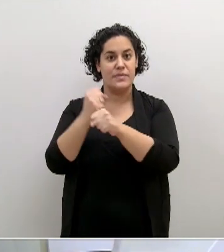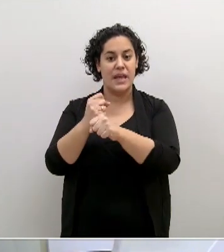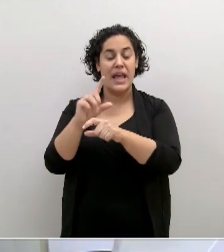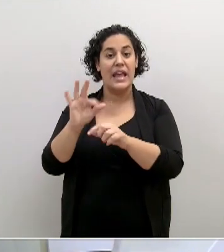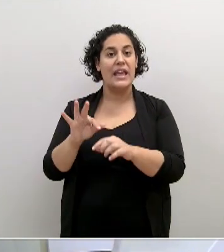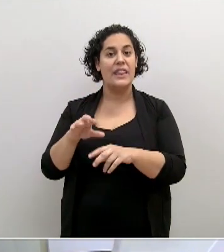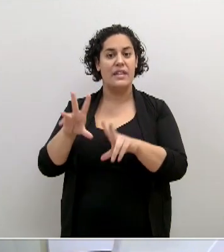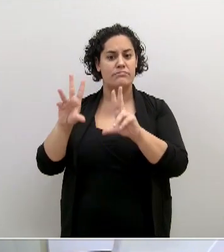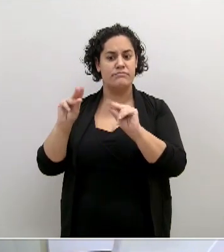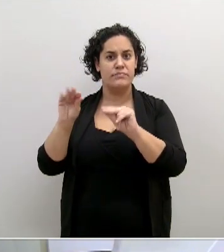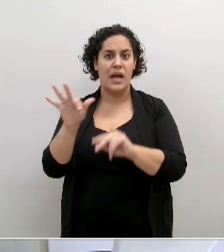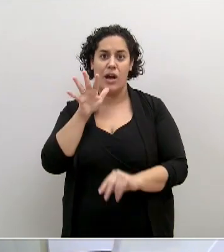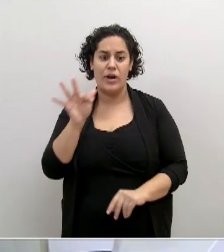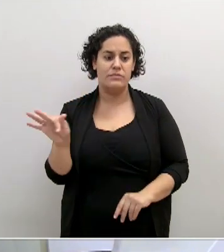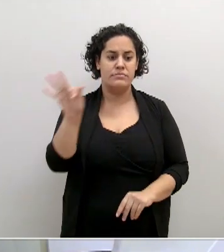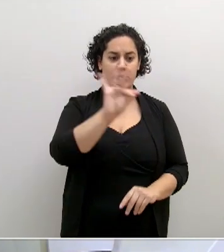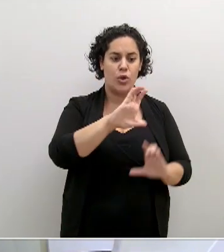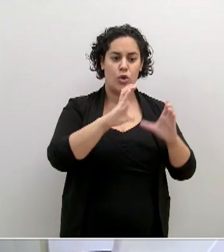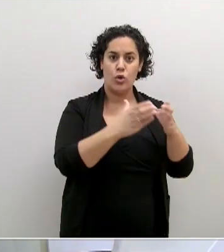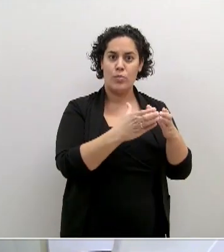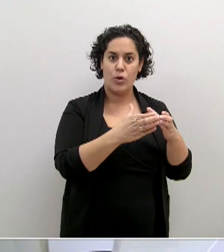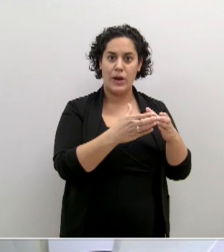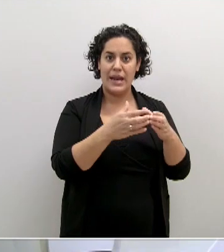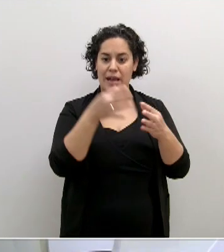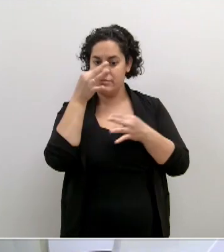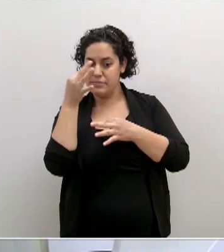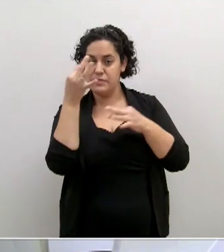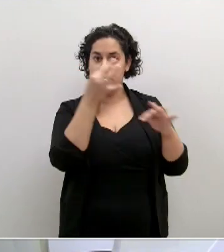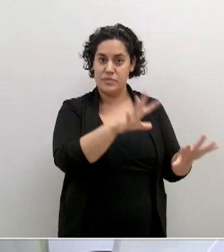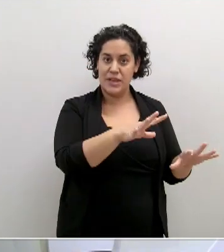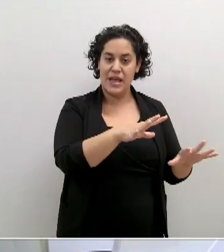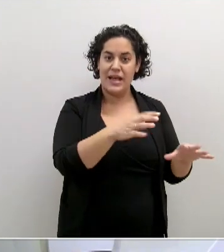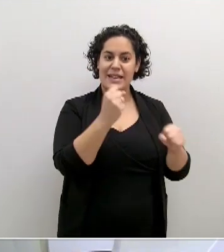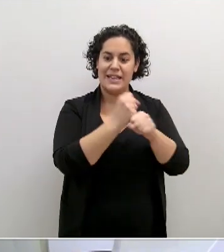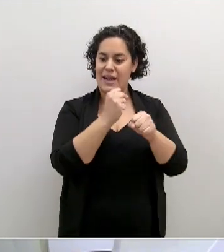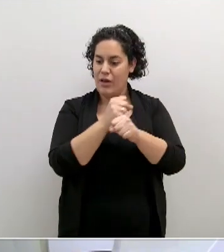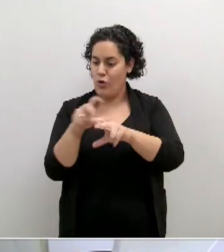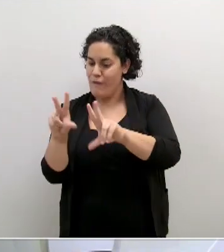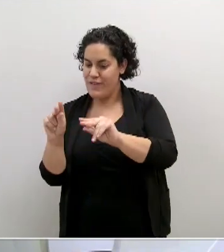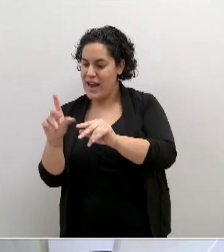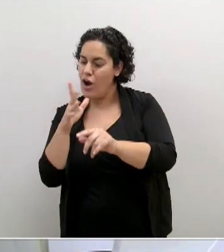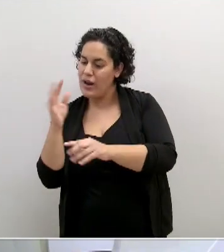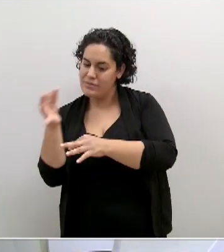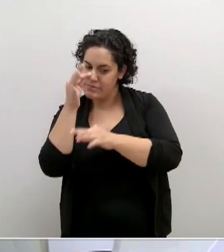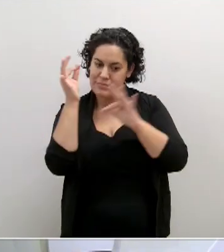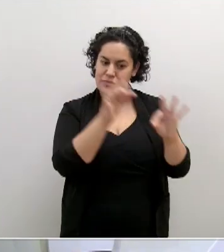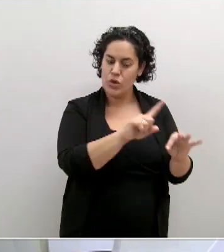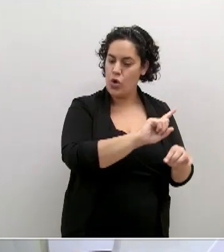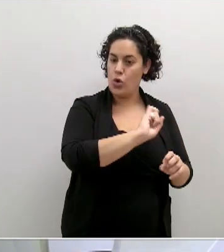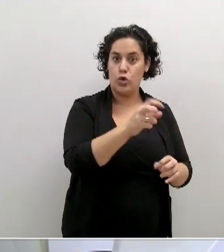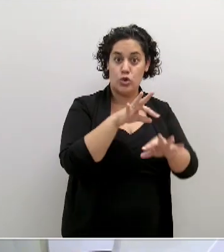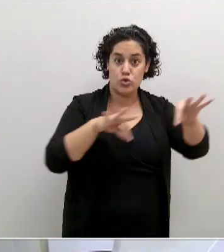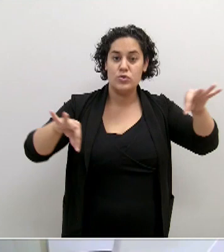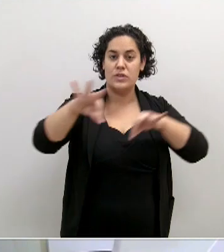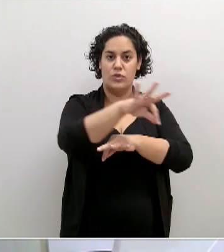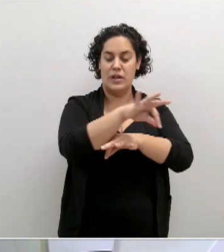colectivo, pierde un poco el control de esa actividad. Y al perder el control puede tener la sensación de que